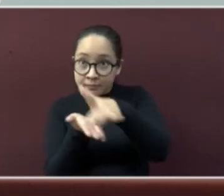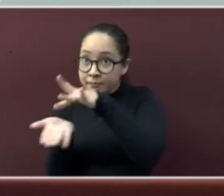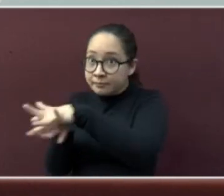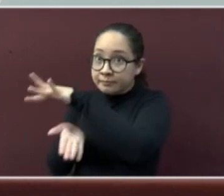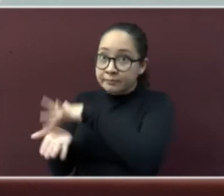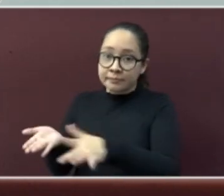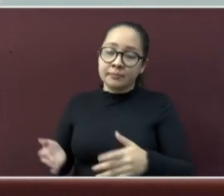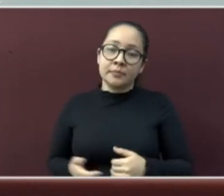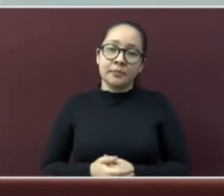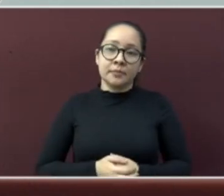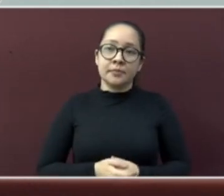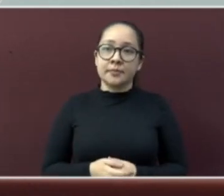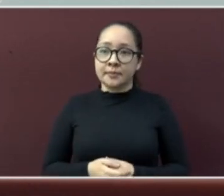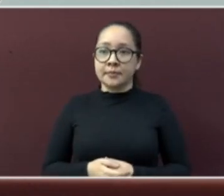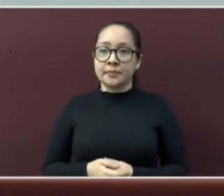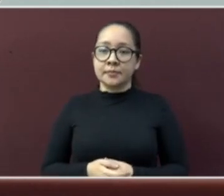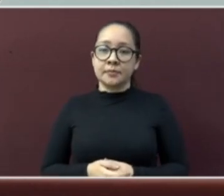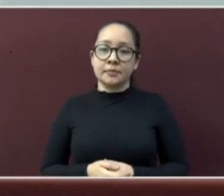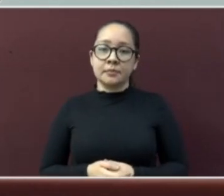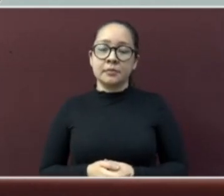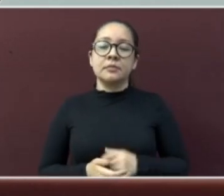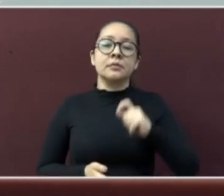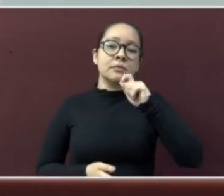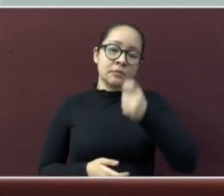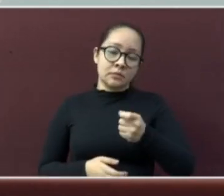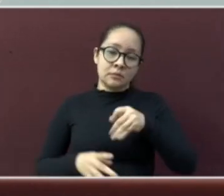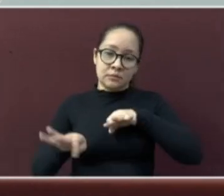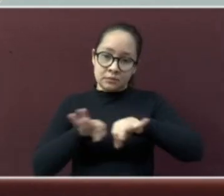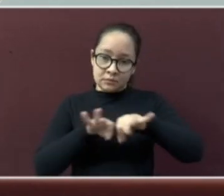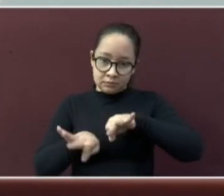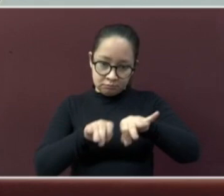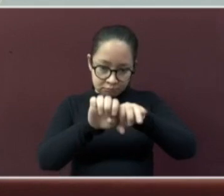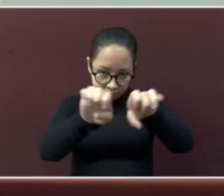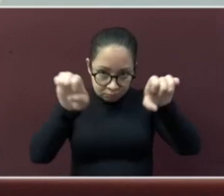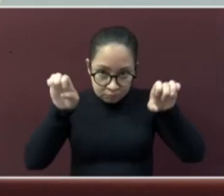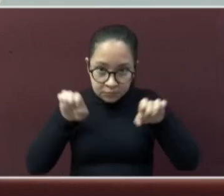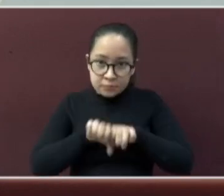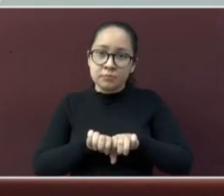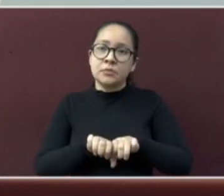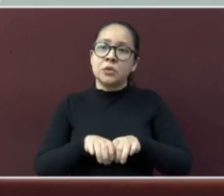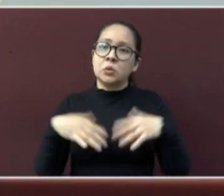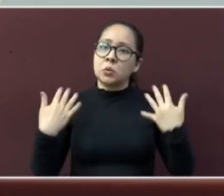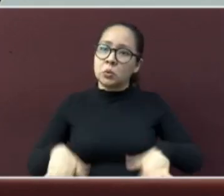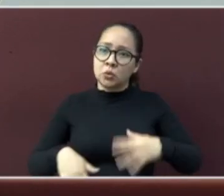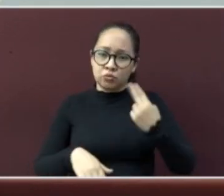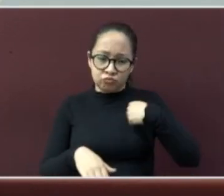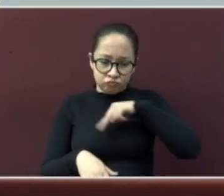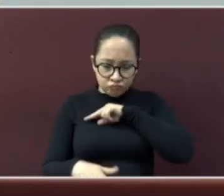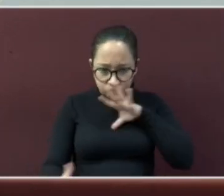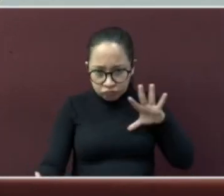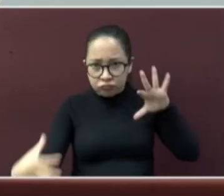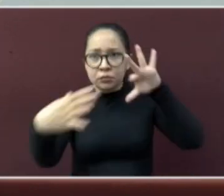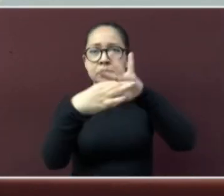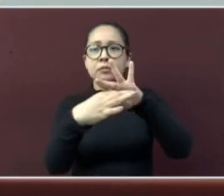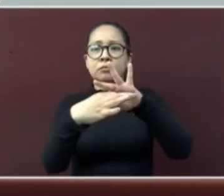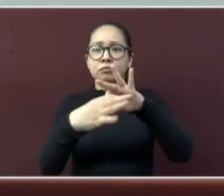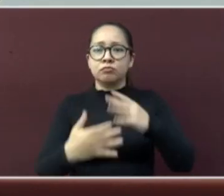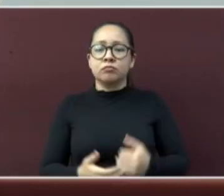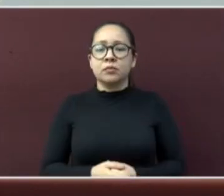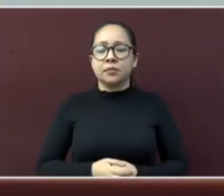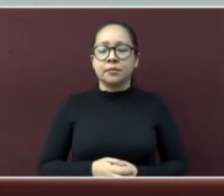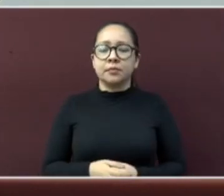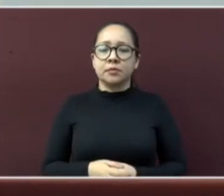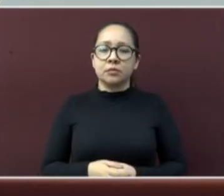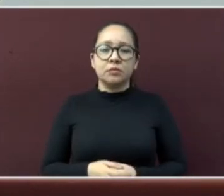este es un trabajo de equipos y nosotros estamos con ustedes queremos que